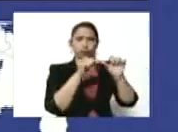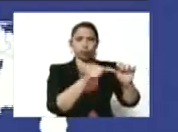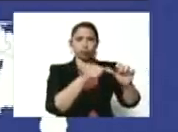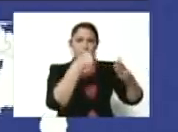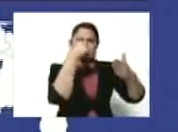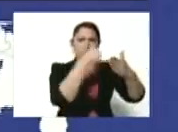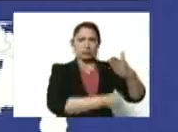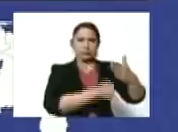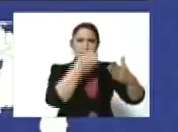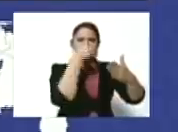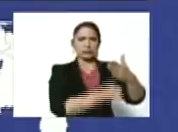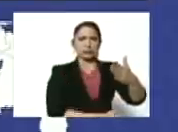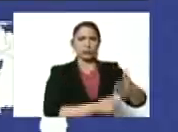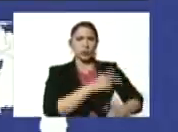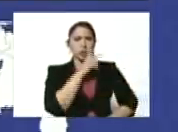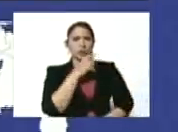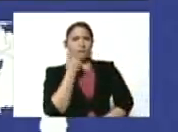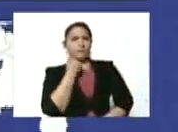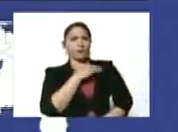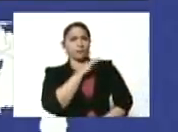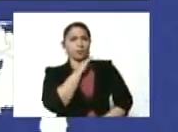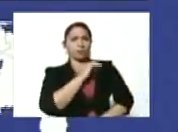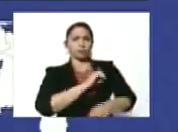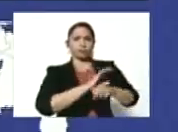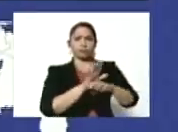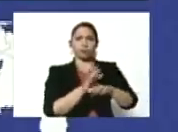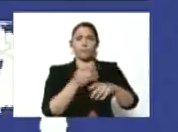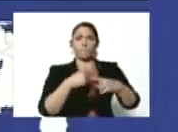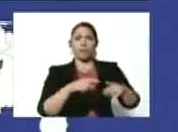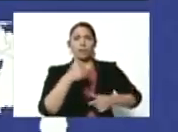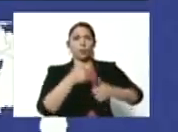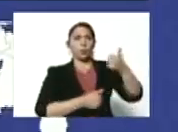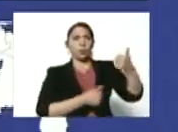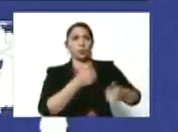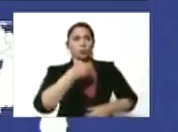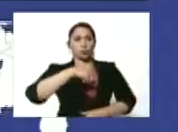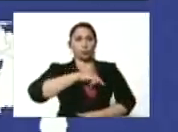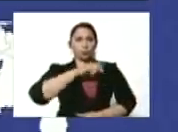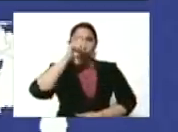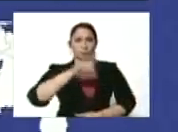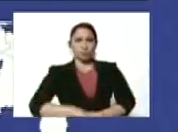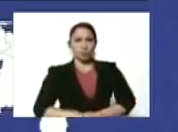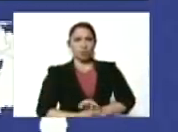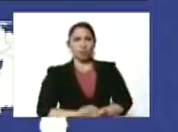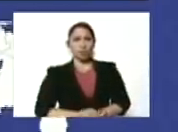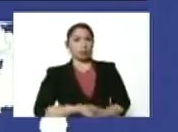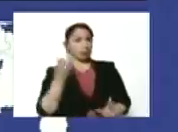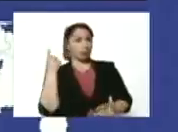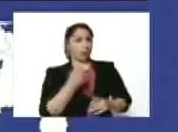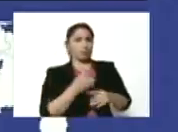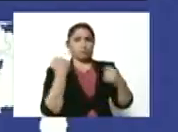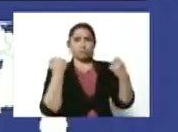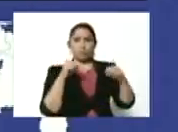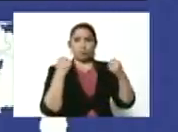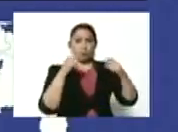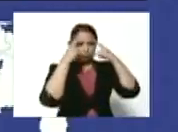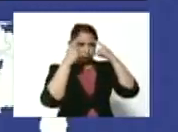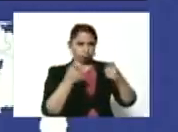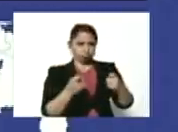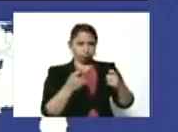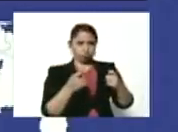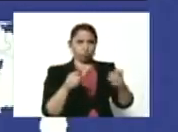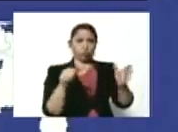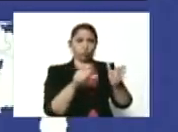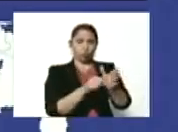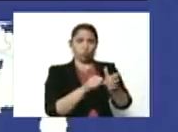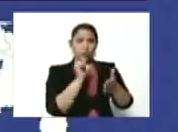enfrentando esta pandemia de la COVID, para la cual también estamos debidamente preparados. Y además, donde sin